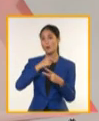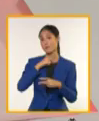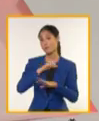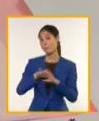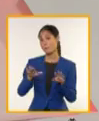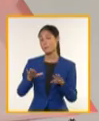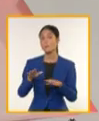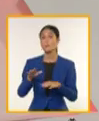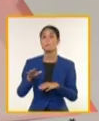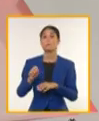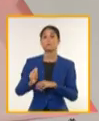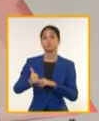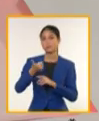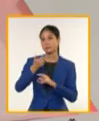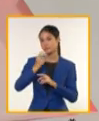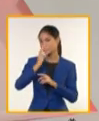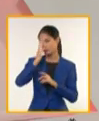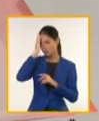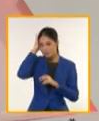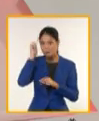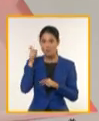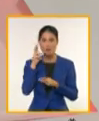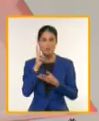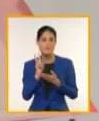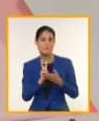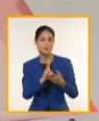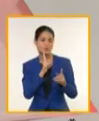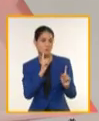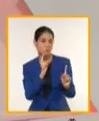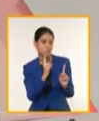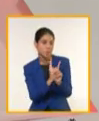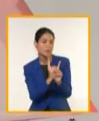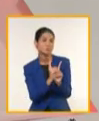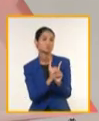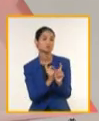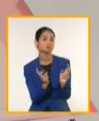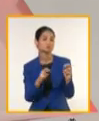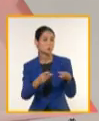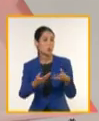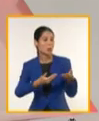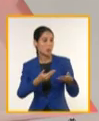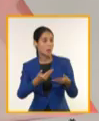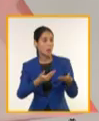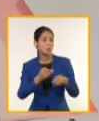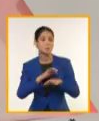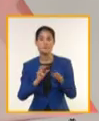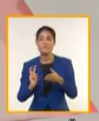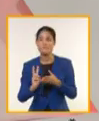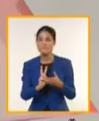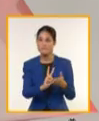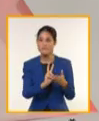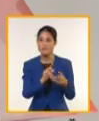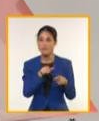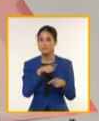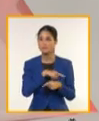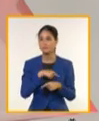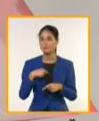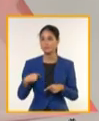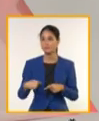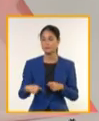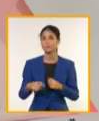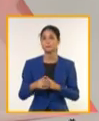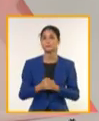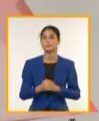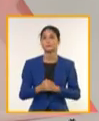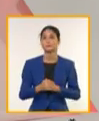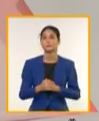Díaz-Canel Bermúdez con su par chino Xi Jinping durante su última visita a China, un reporte de